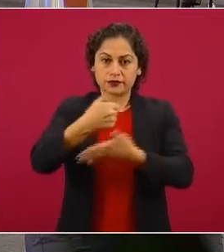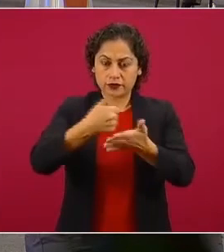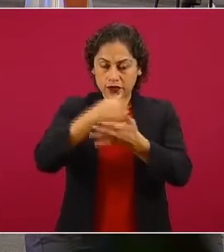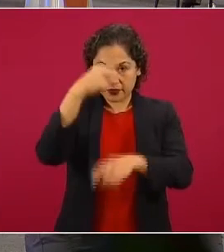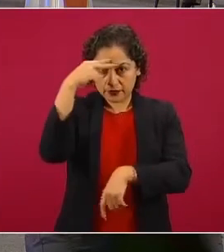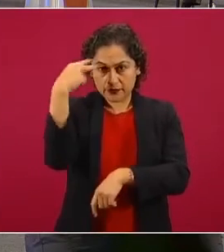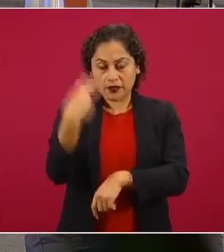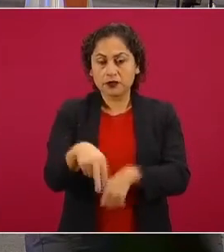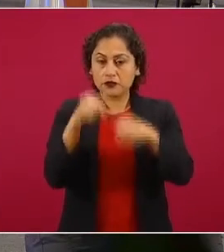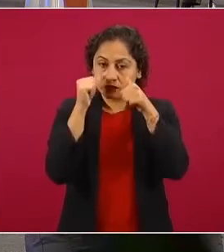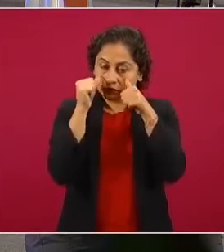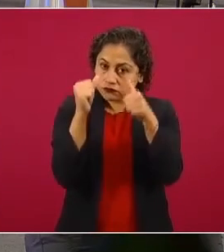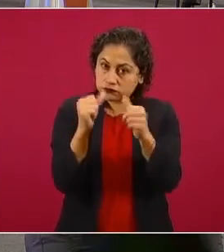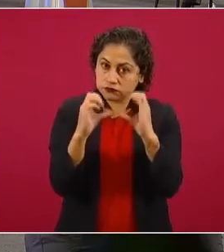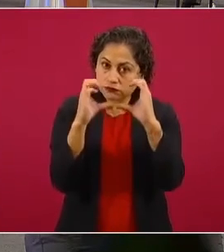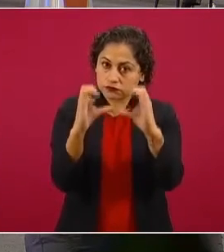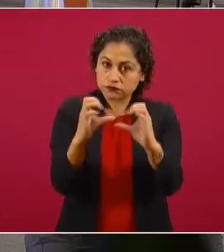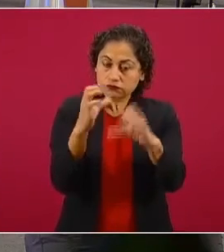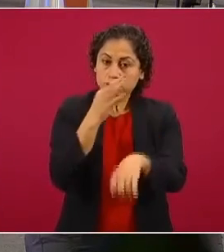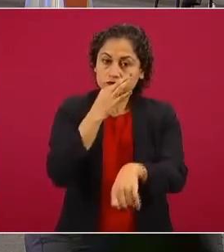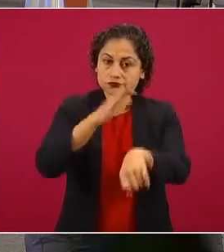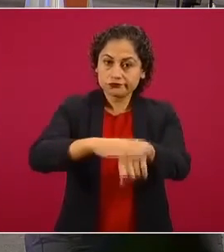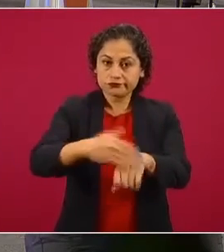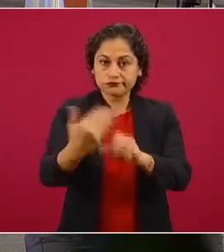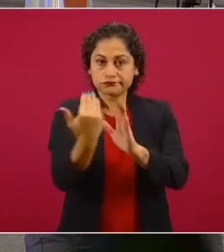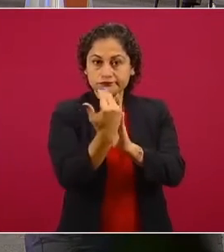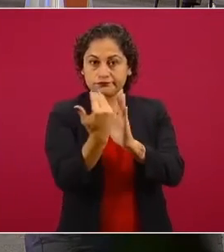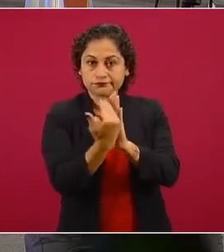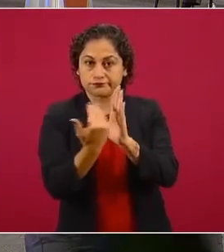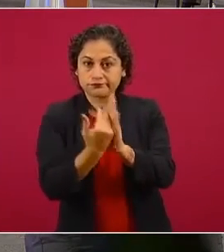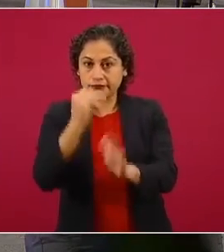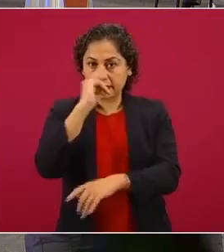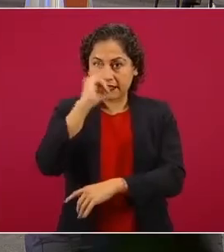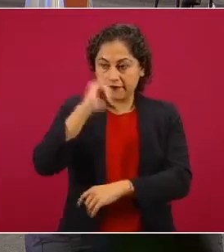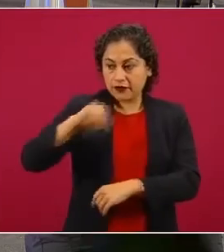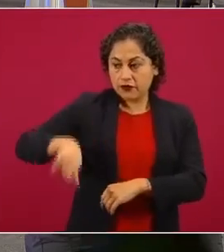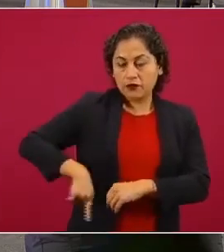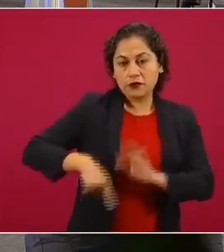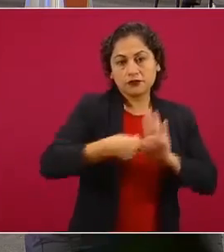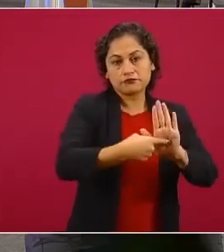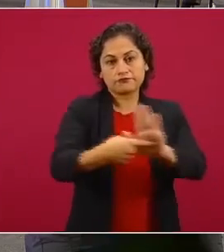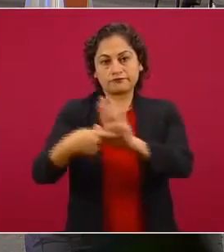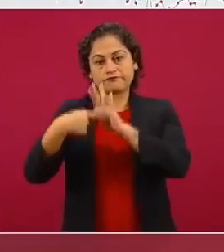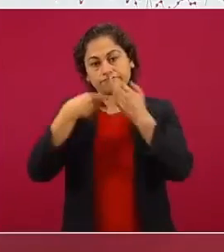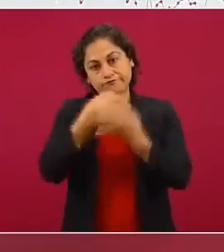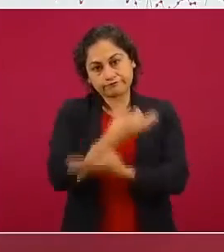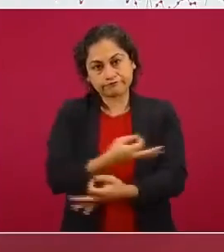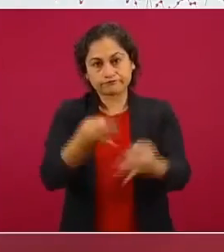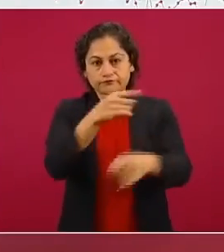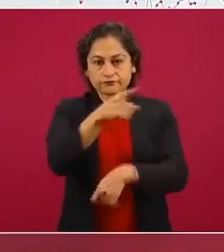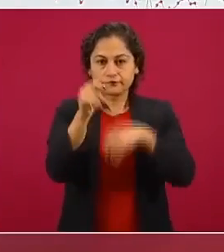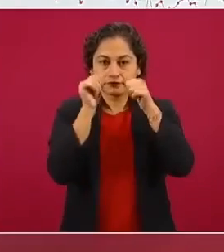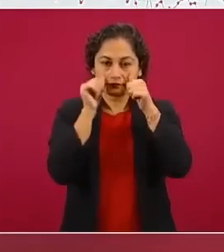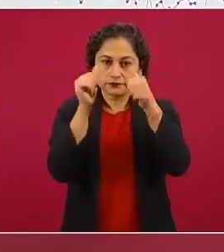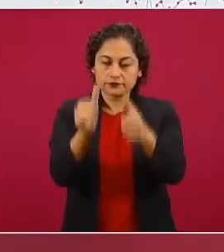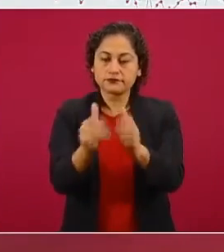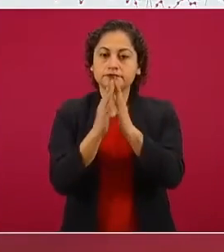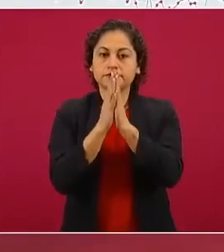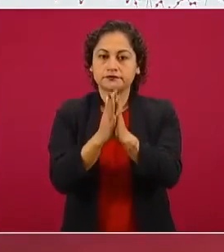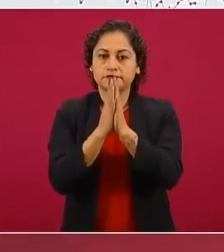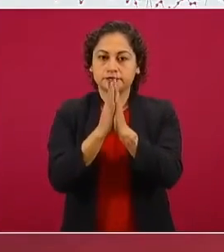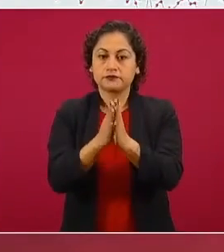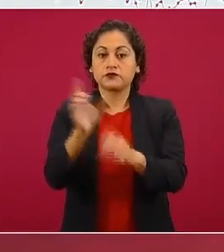estar pendientes de las indicaciones específicas que ha dado el gobierno de la ciudad, que dan también o amplifican